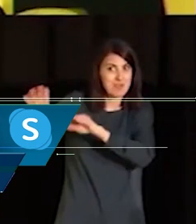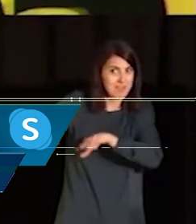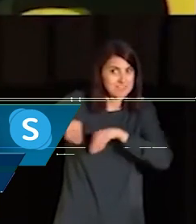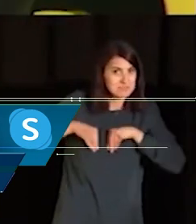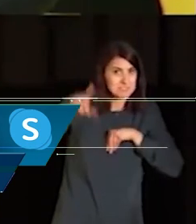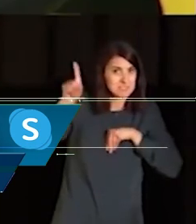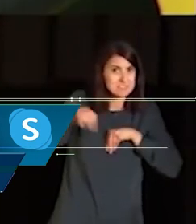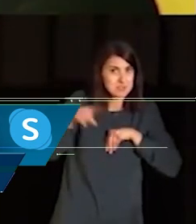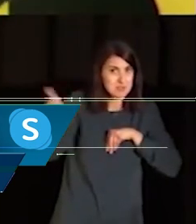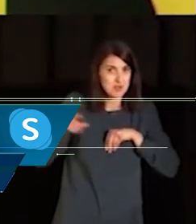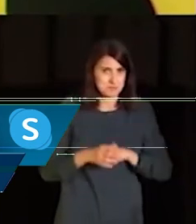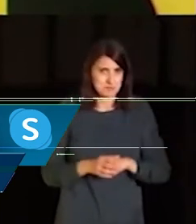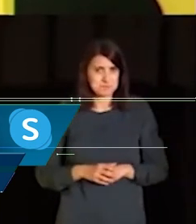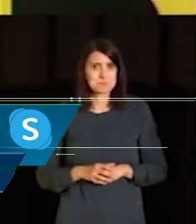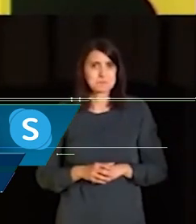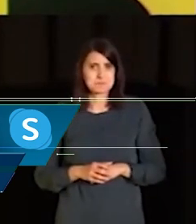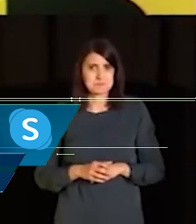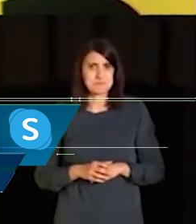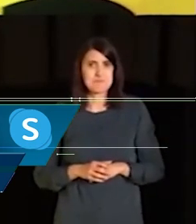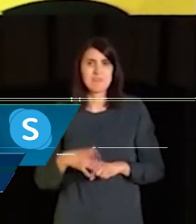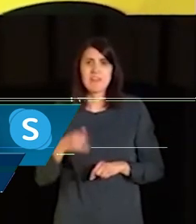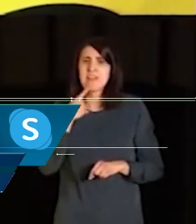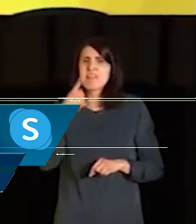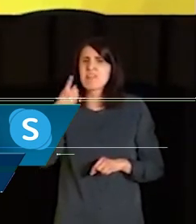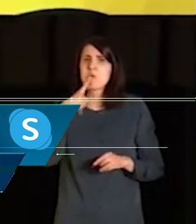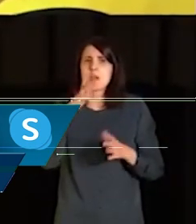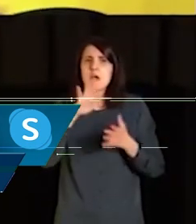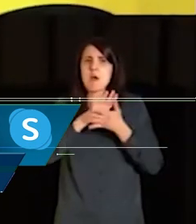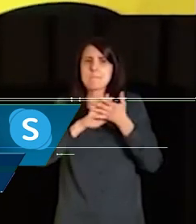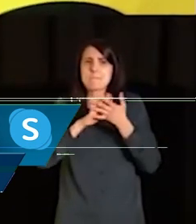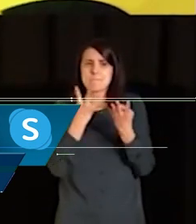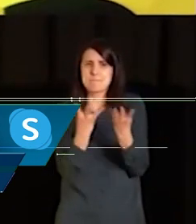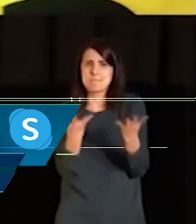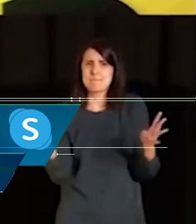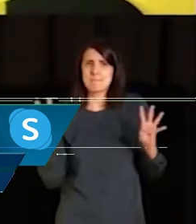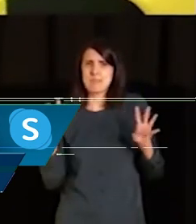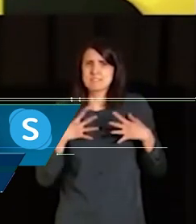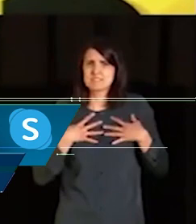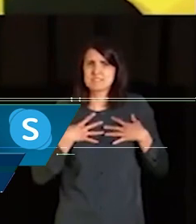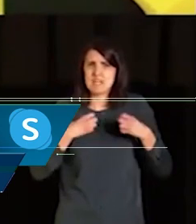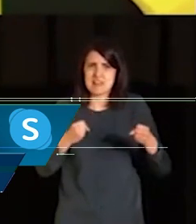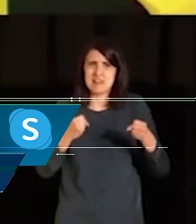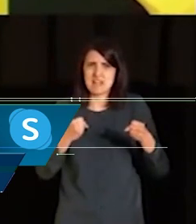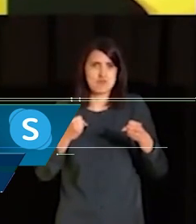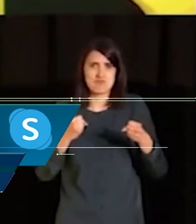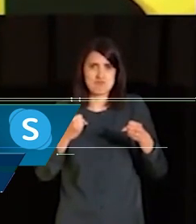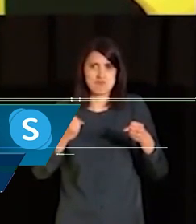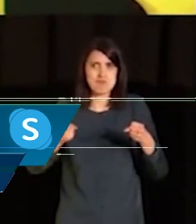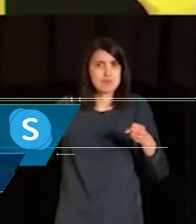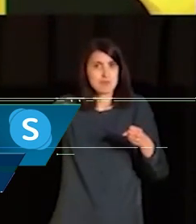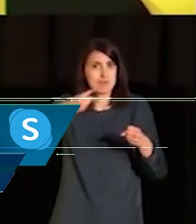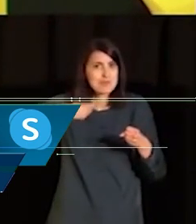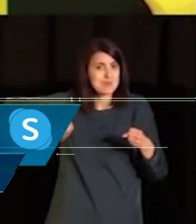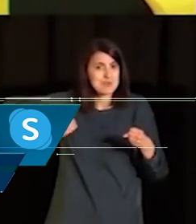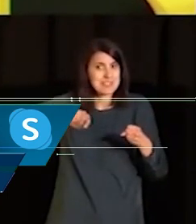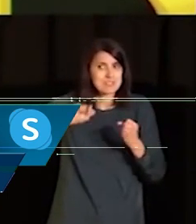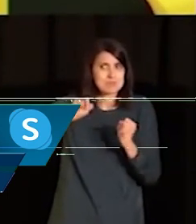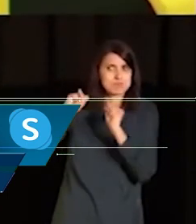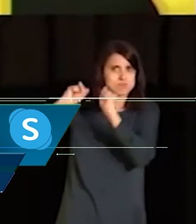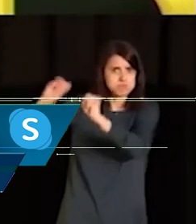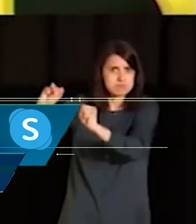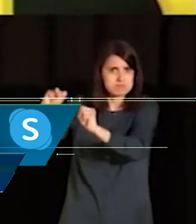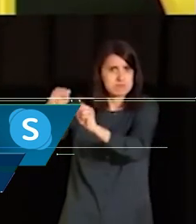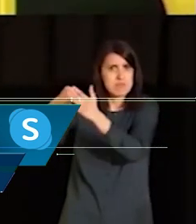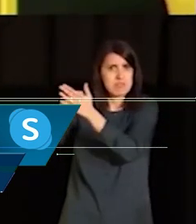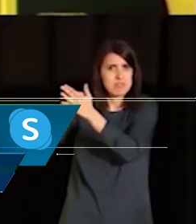por el hecho de haber incitado a que la gente salga a la calle a defender, en este caso, originariamente, porque esto ya no tiene nada que ver con lo que